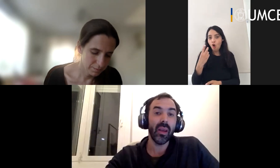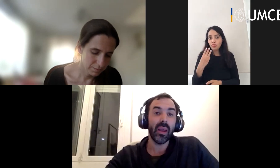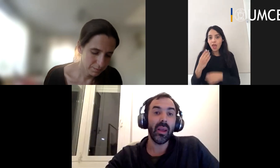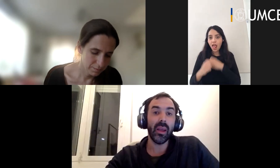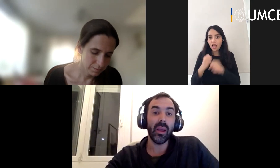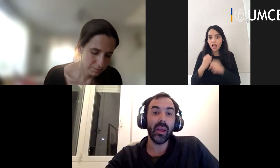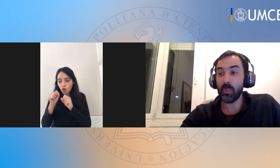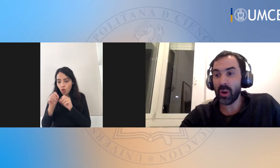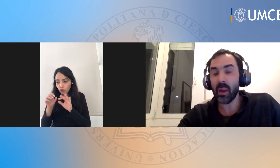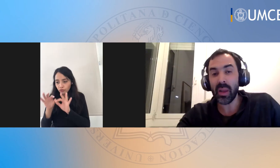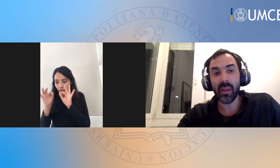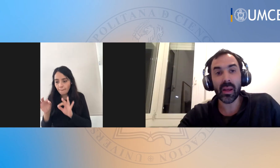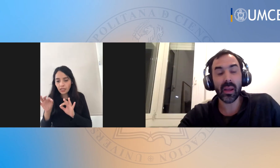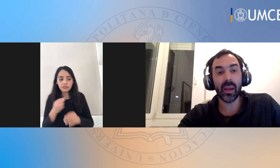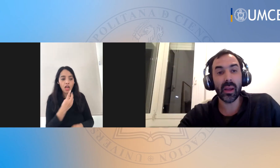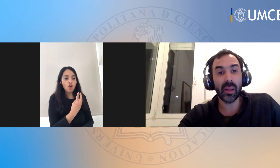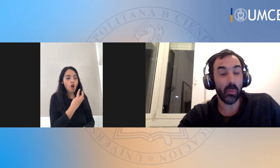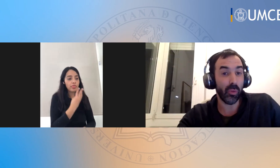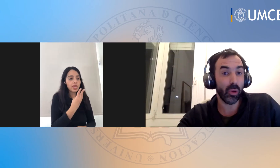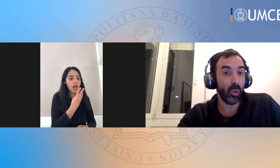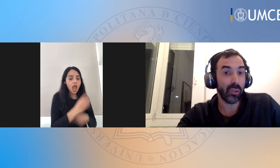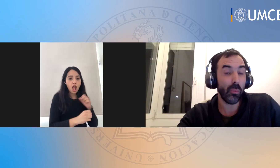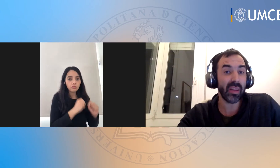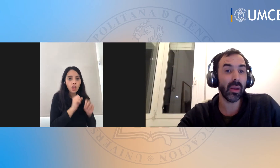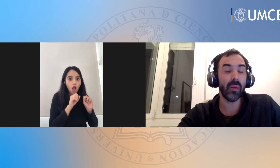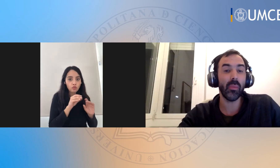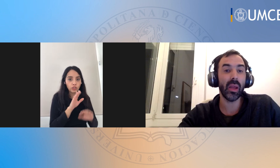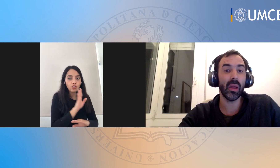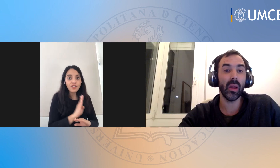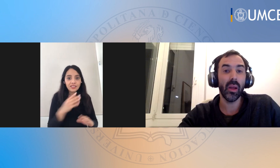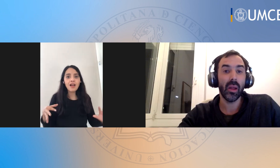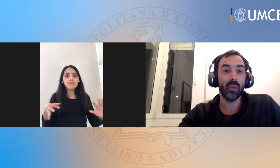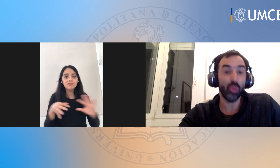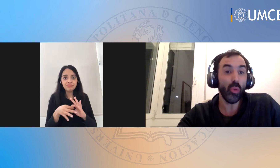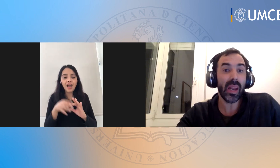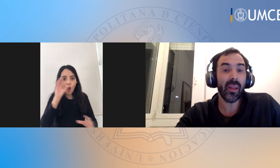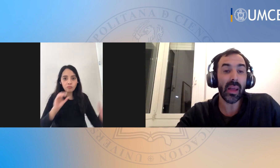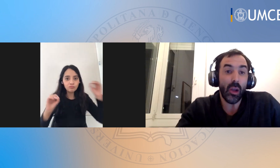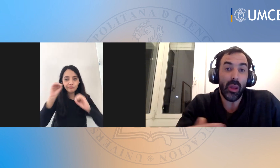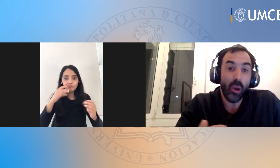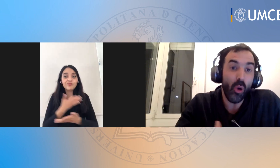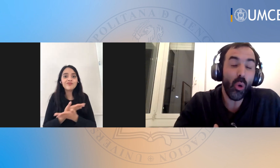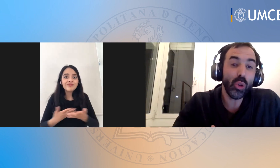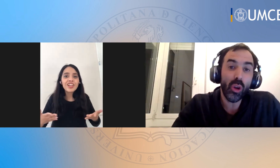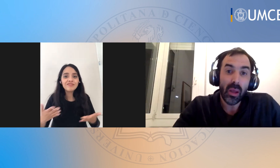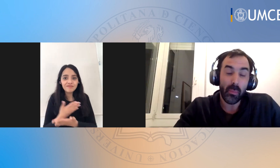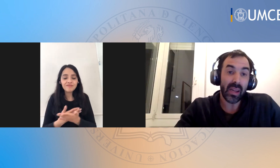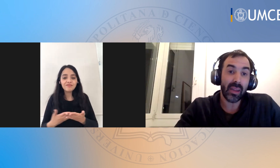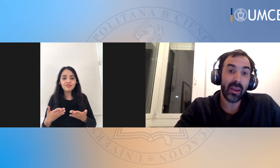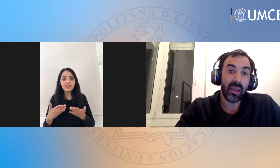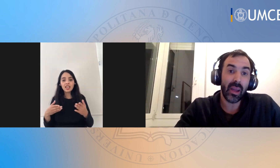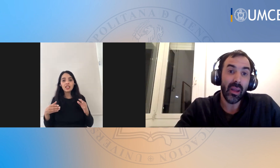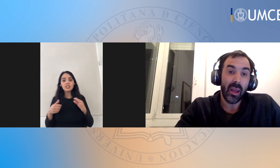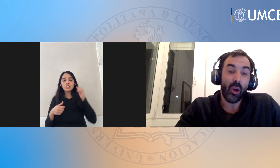especial, y va a poner la mirada del profesor de educación básica, su mirada, y en conjunto van